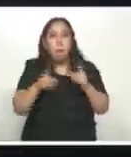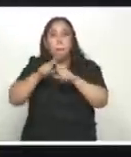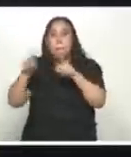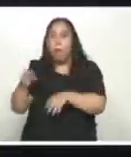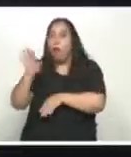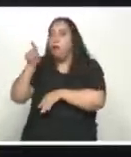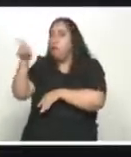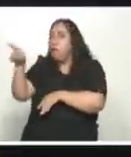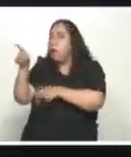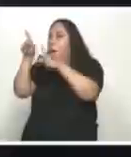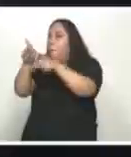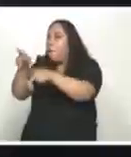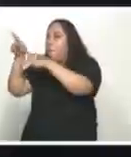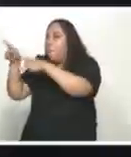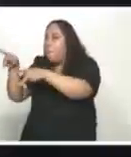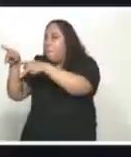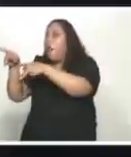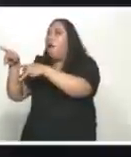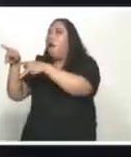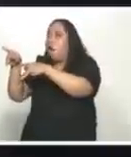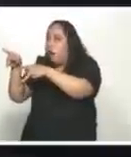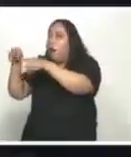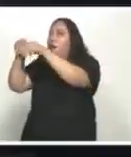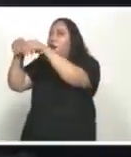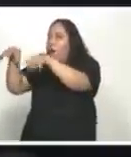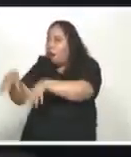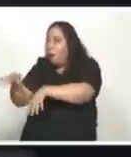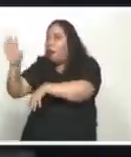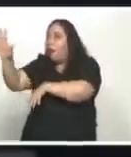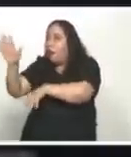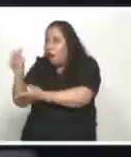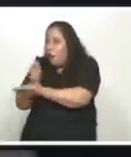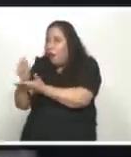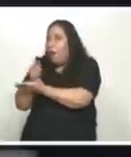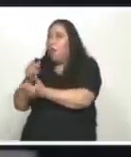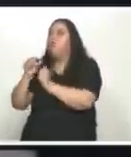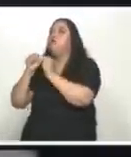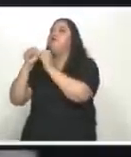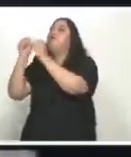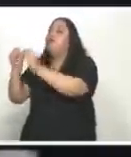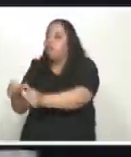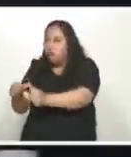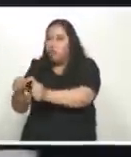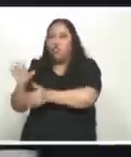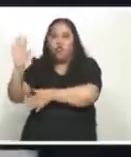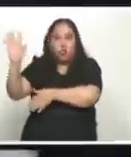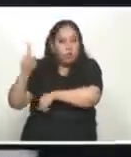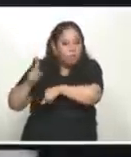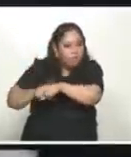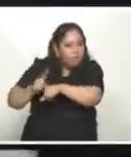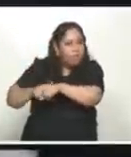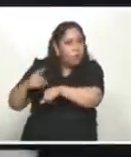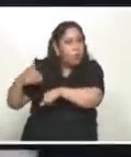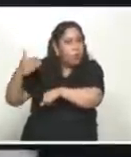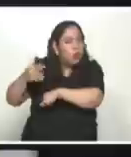un soporte legal, tiene un soporte económico, que hay que irlo precisamente